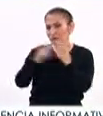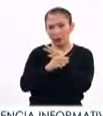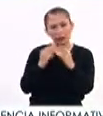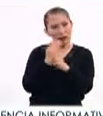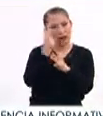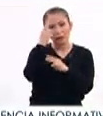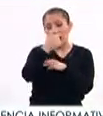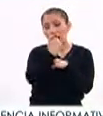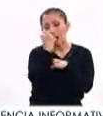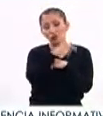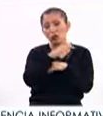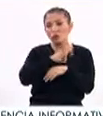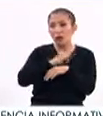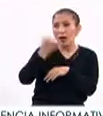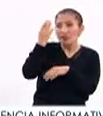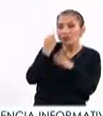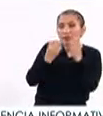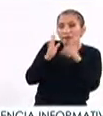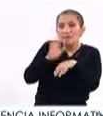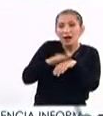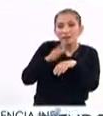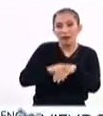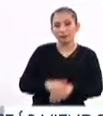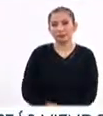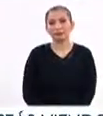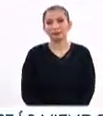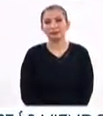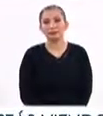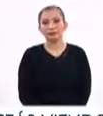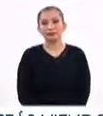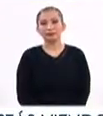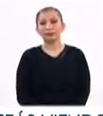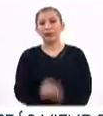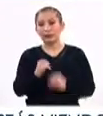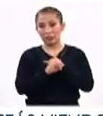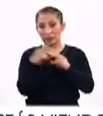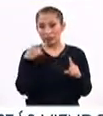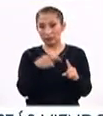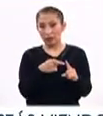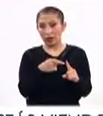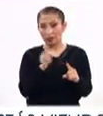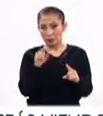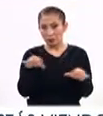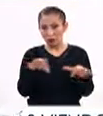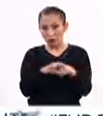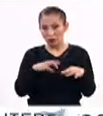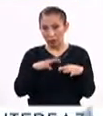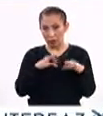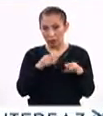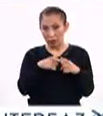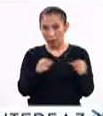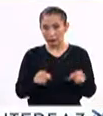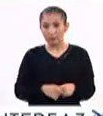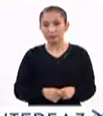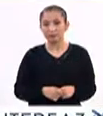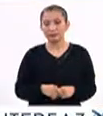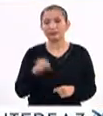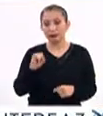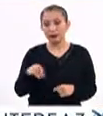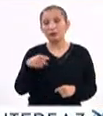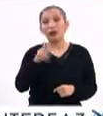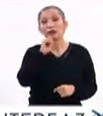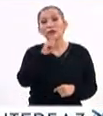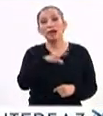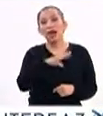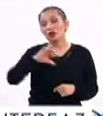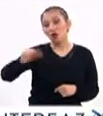material para que los alumnos puedan acceder a ella. Esta plataforma es directa, ¿verdad? Forma parte de la Fundación Japón. Sí, justamente, pero